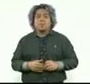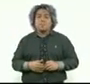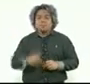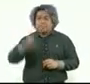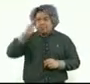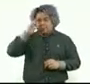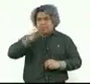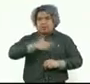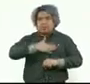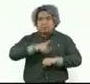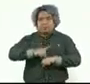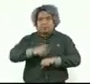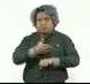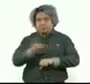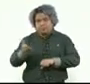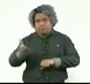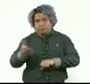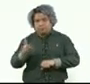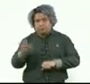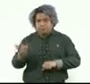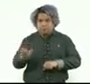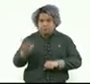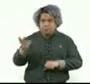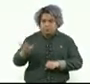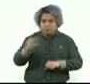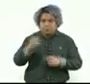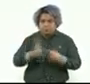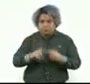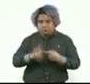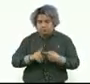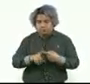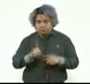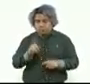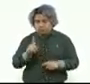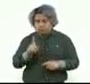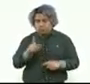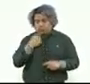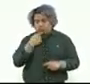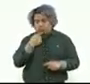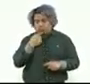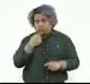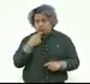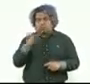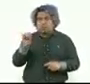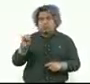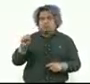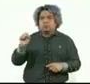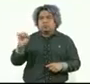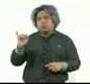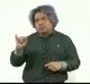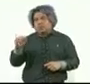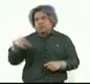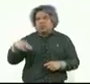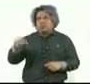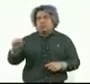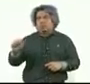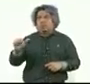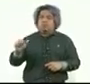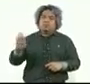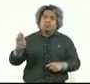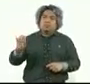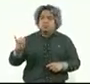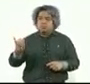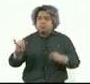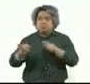Hola, buen día a todos. Preguntarle primero… respecto al INSABI, comentaba que uno